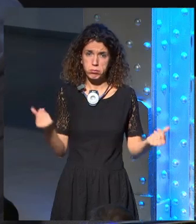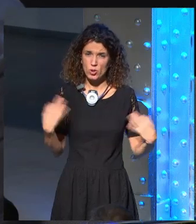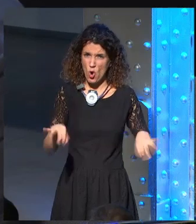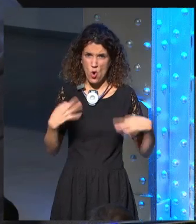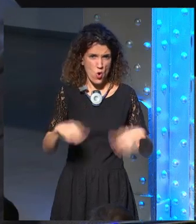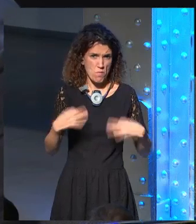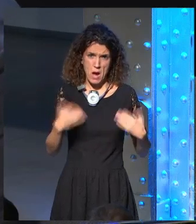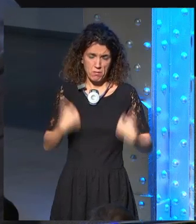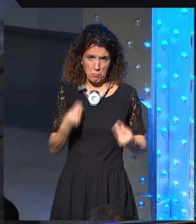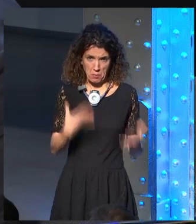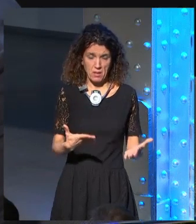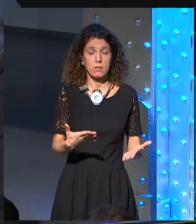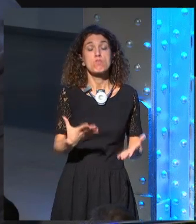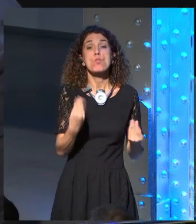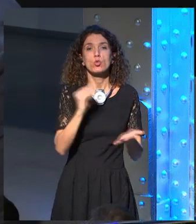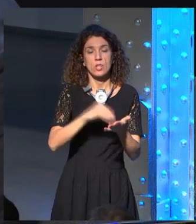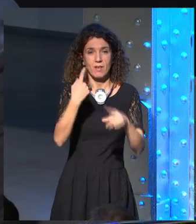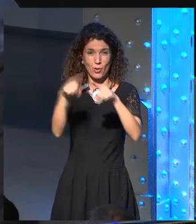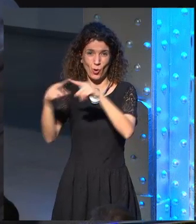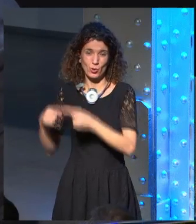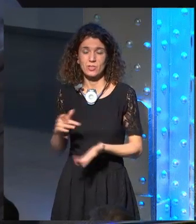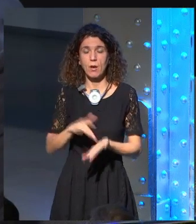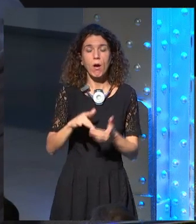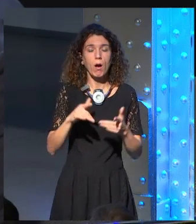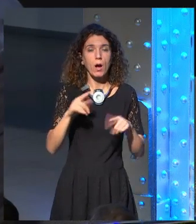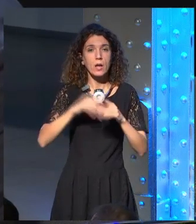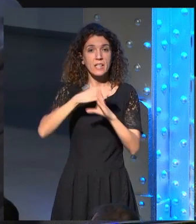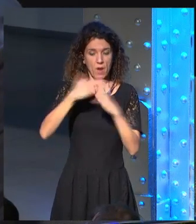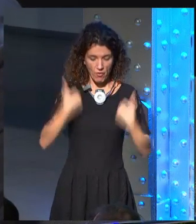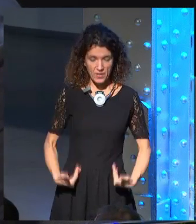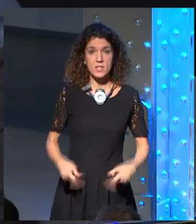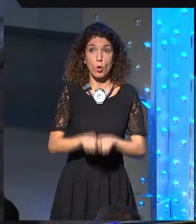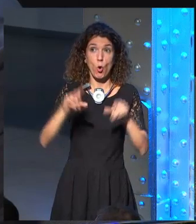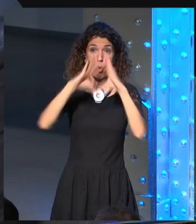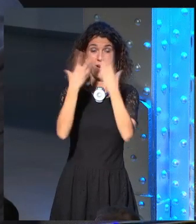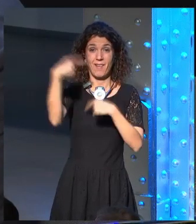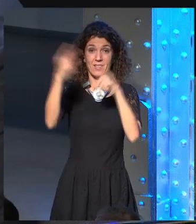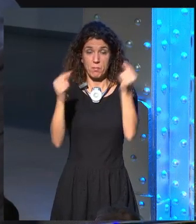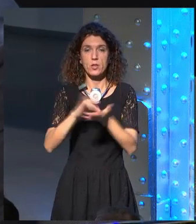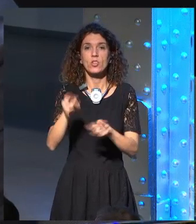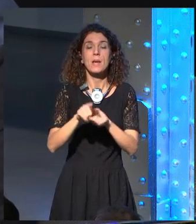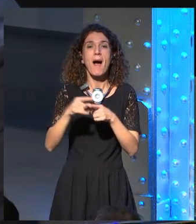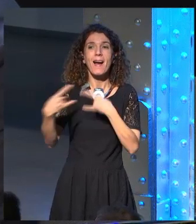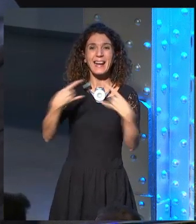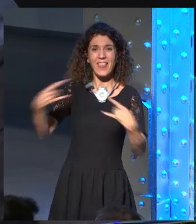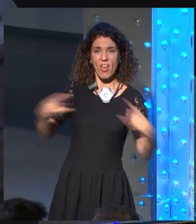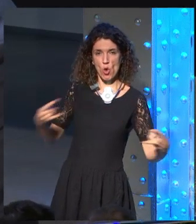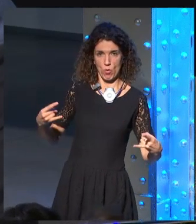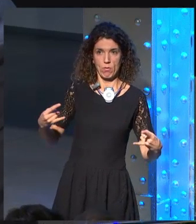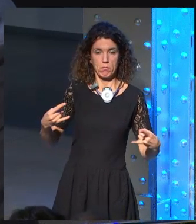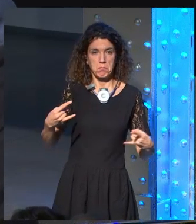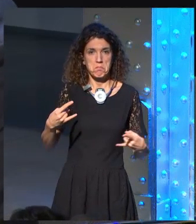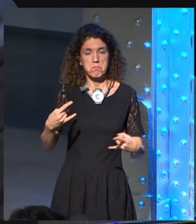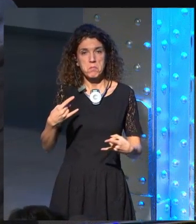normalidad. Evidentemente hay muchas cosas que nos han ocurrido a nivel fisiológico en el espacio, como por ejemplo el tema de la radiación. No sé